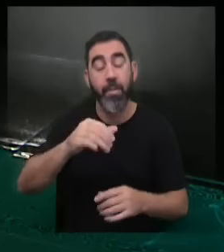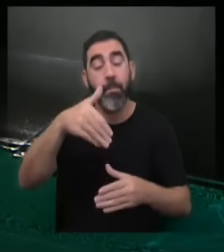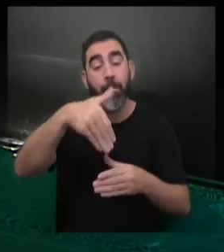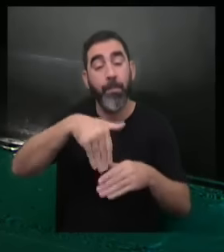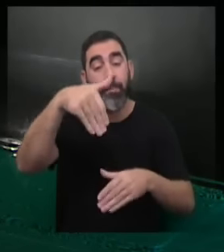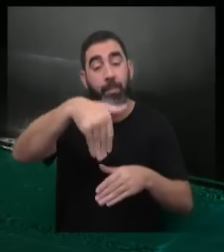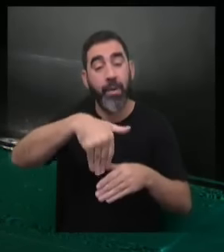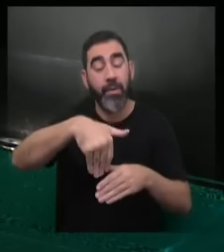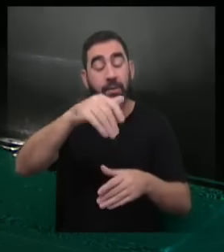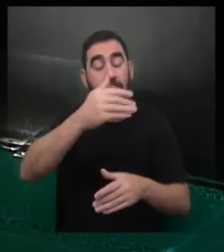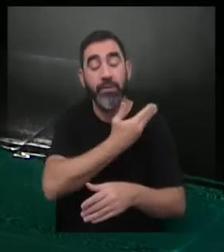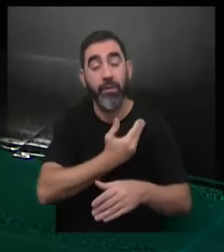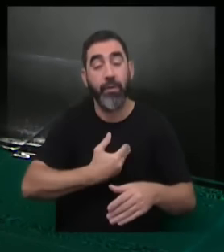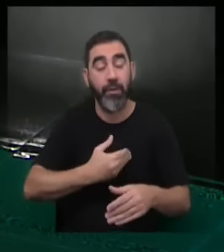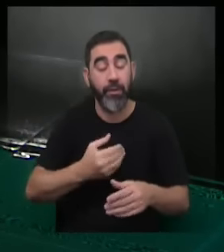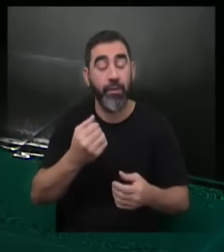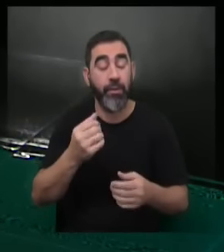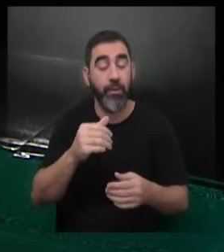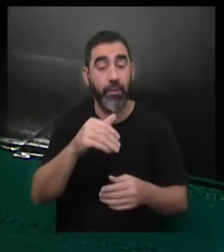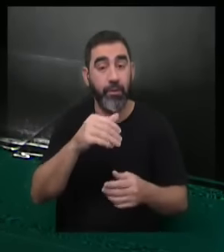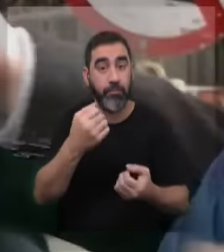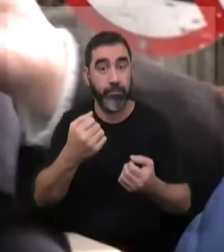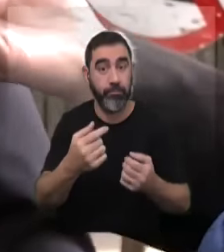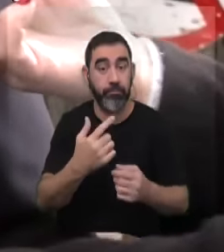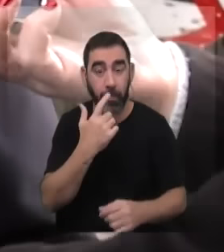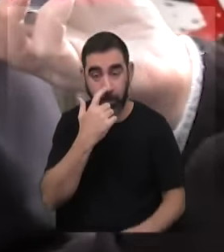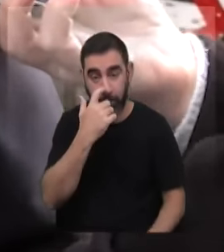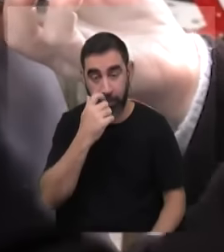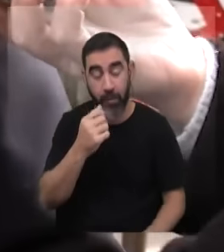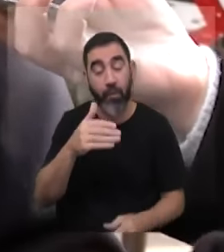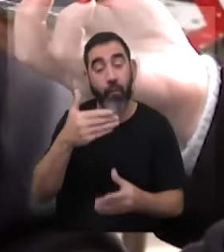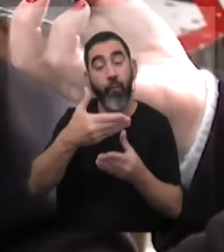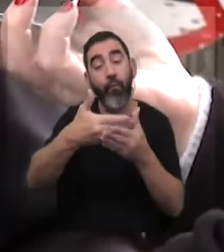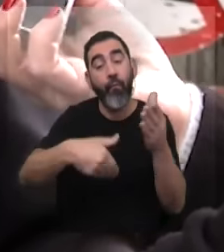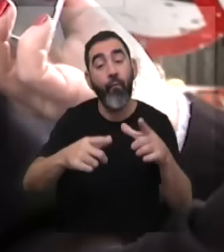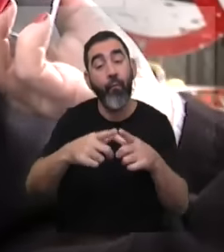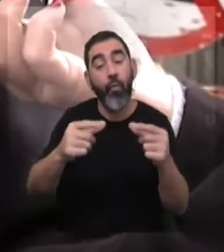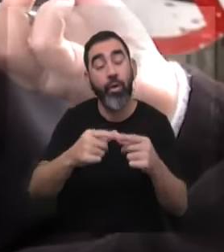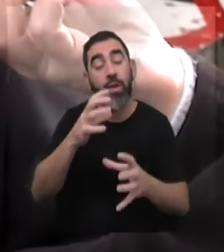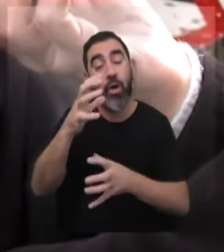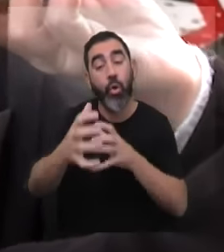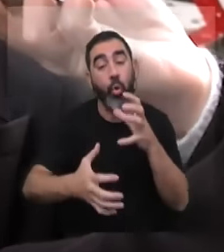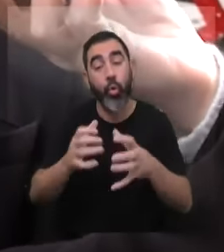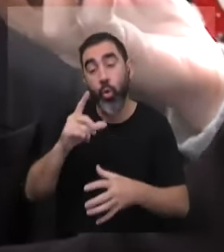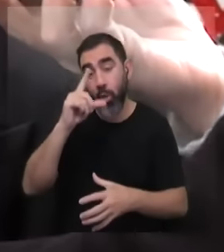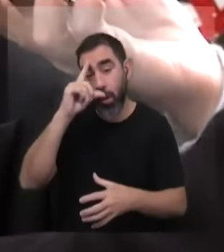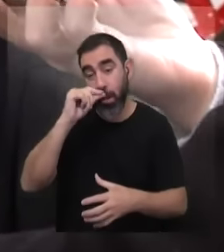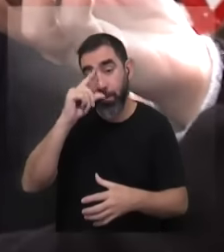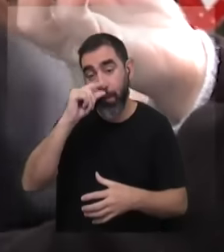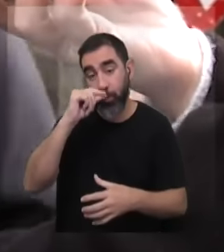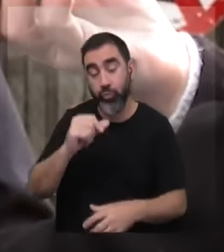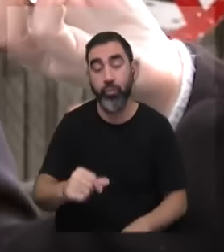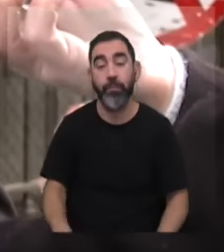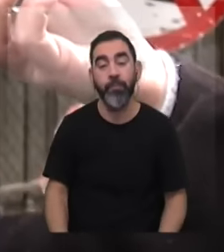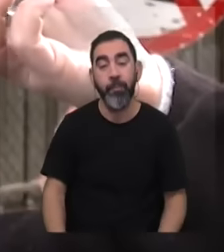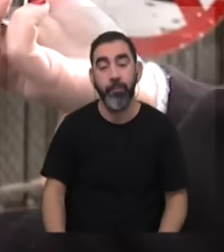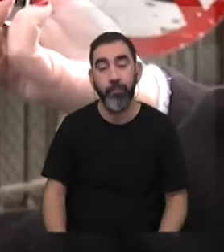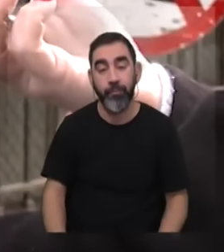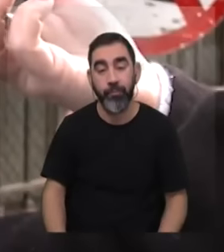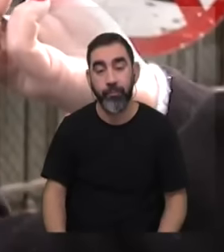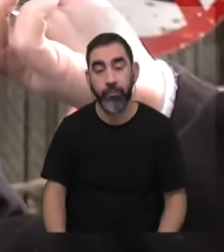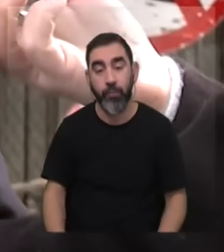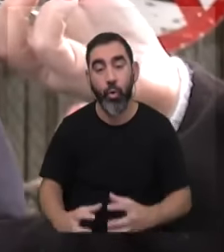electoral Wilfredo penco la boleta va a estar identificada con el color amarillo el color